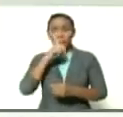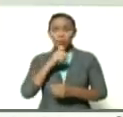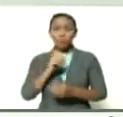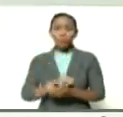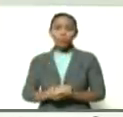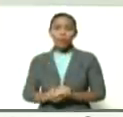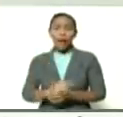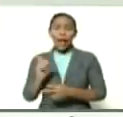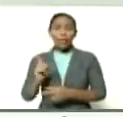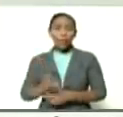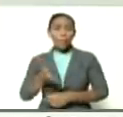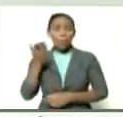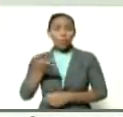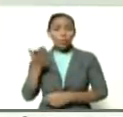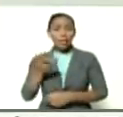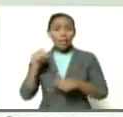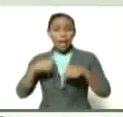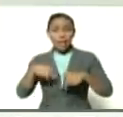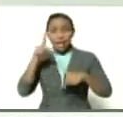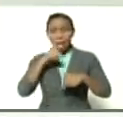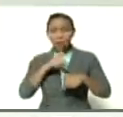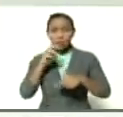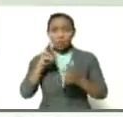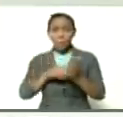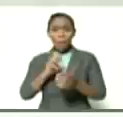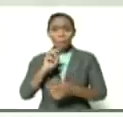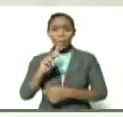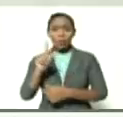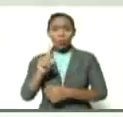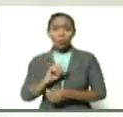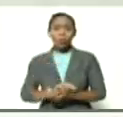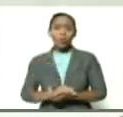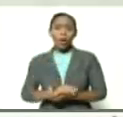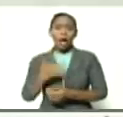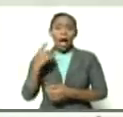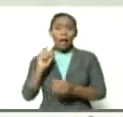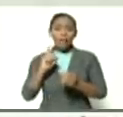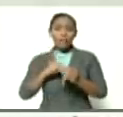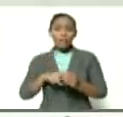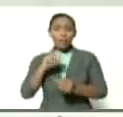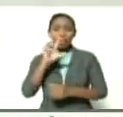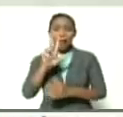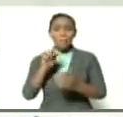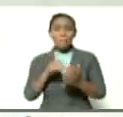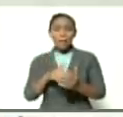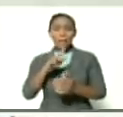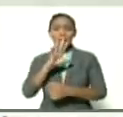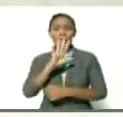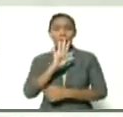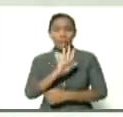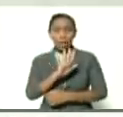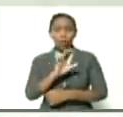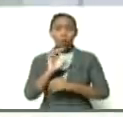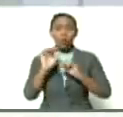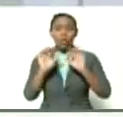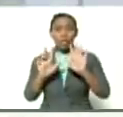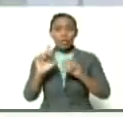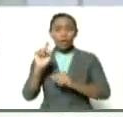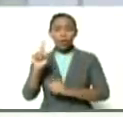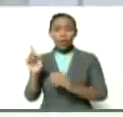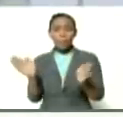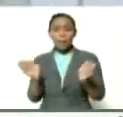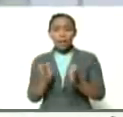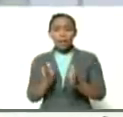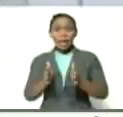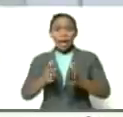es muy importante. Ya este año, en el año 2021, se han registrado 3.581 pequeñas y